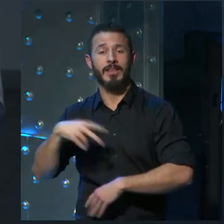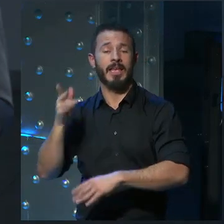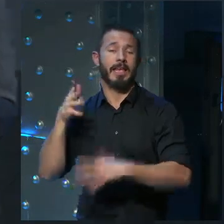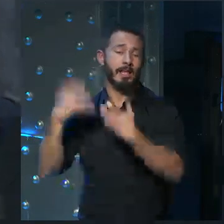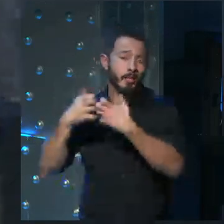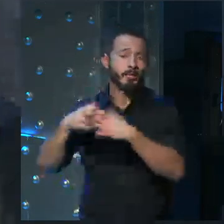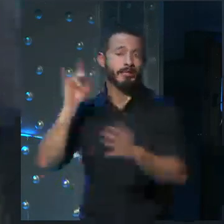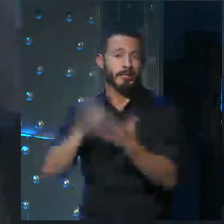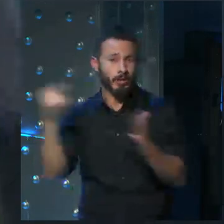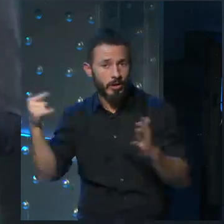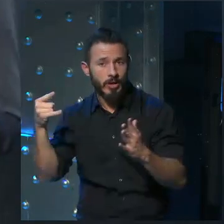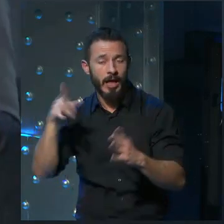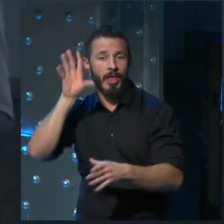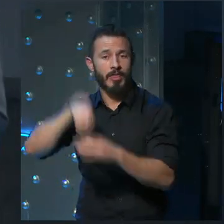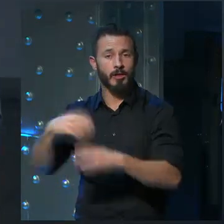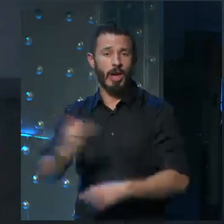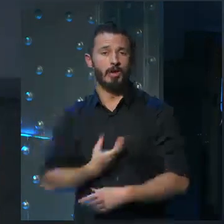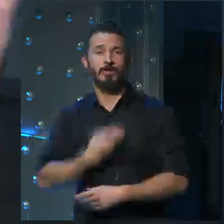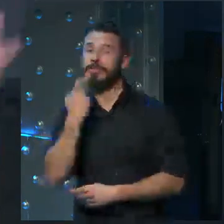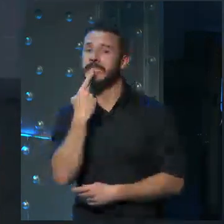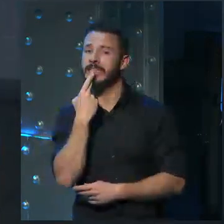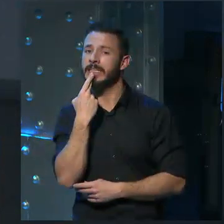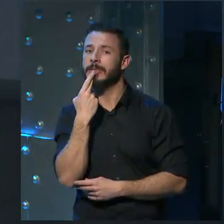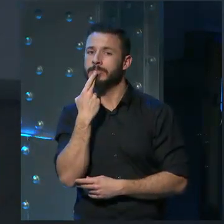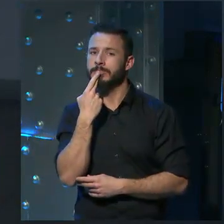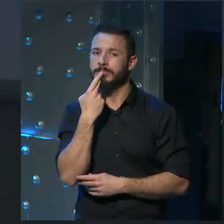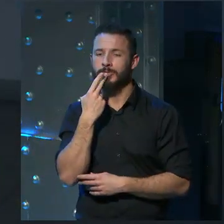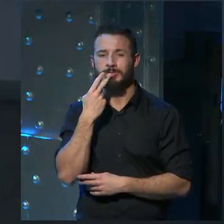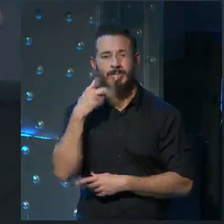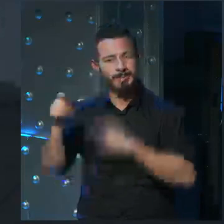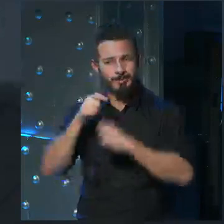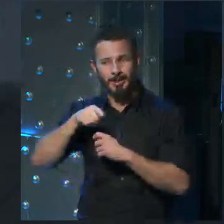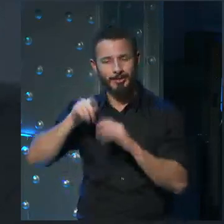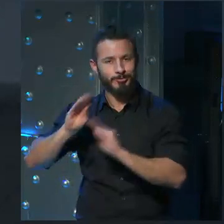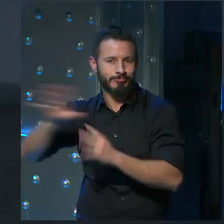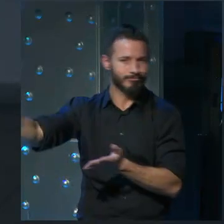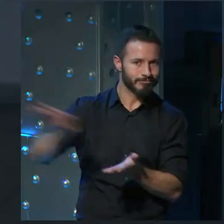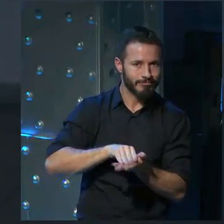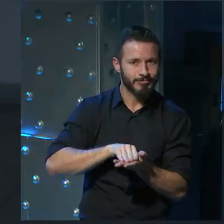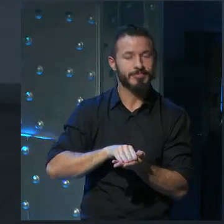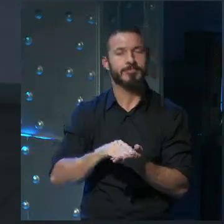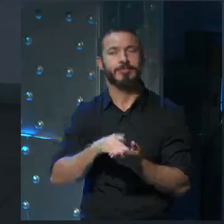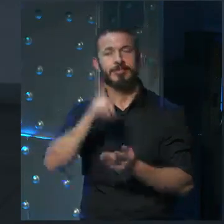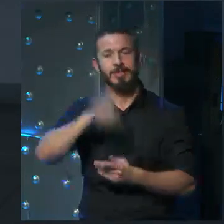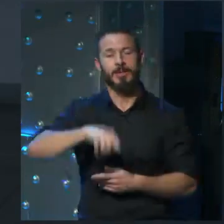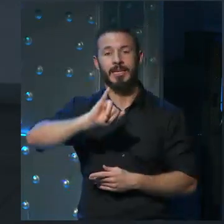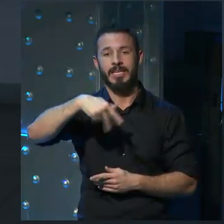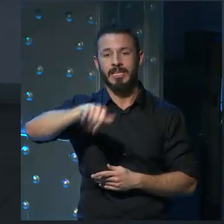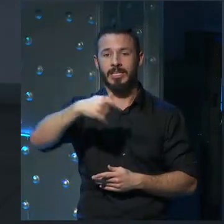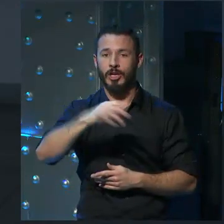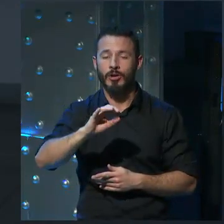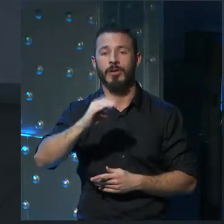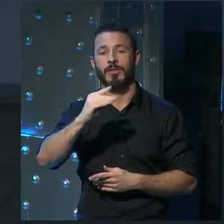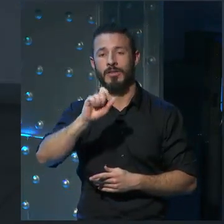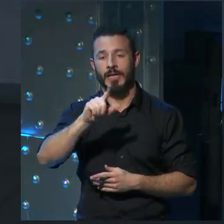Tecnologías del Ayuntamiento de Santander, que recoge todo lo que hizo Íñigo de la Serna en su época